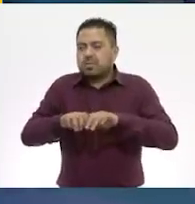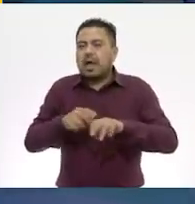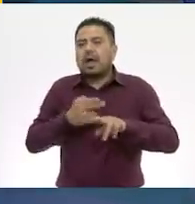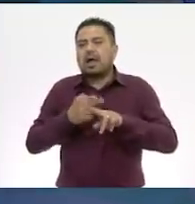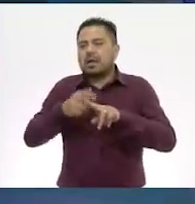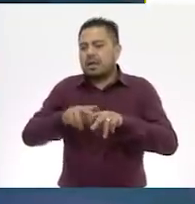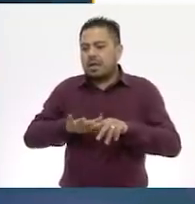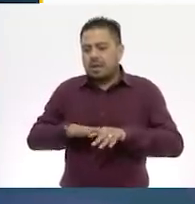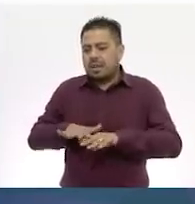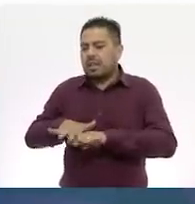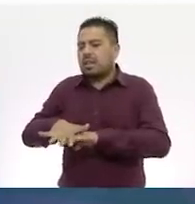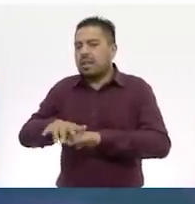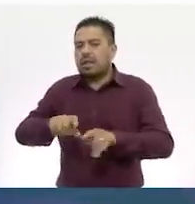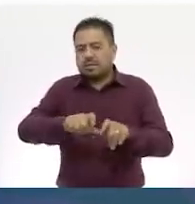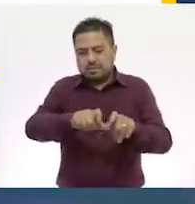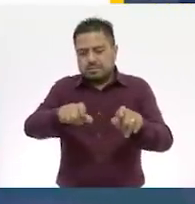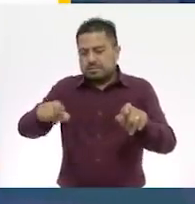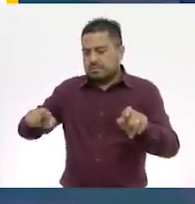orilla.